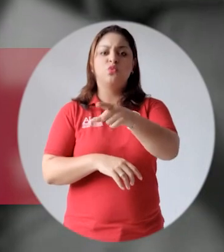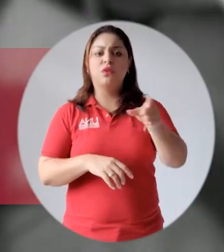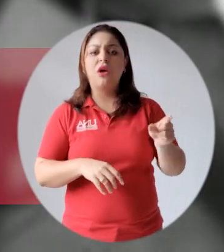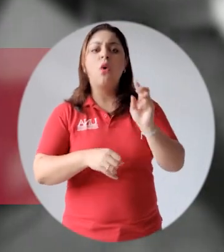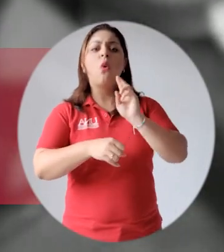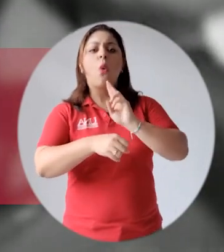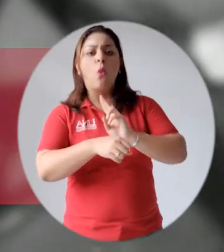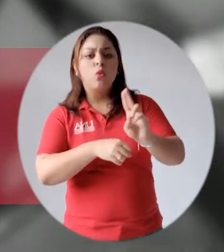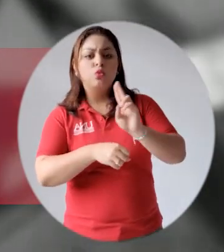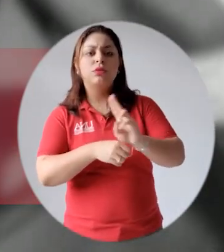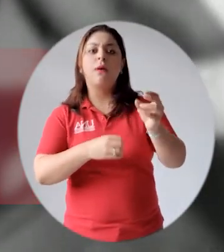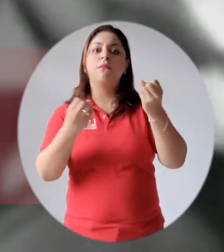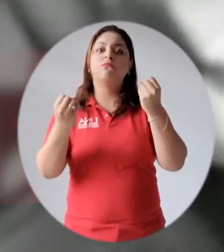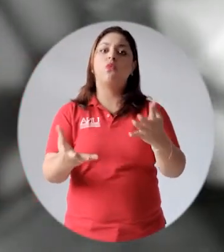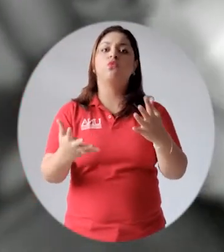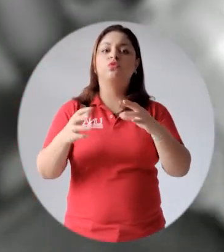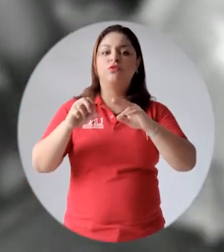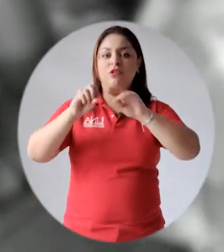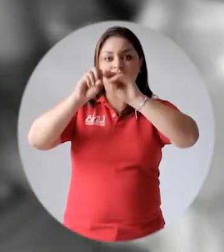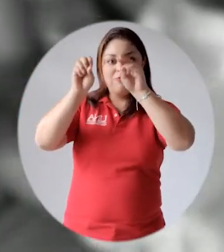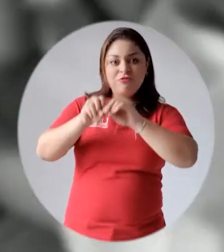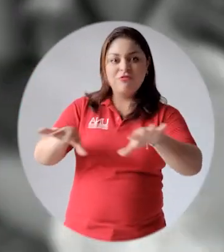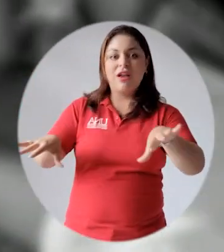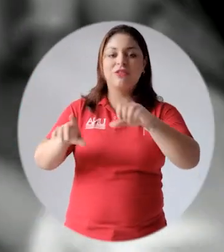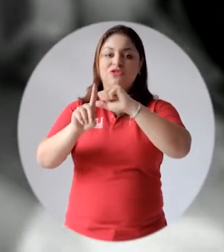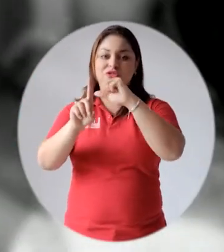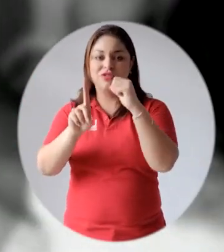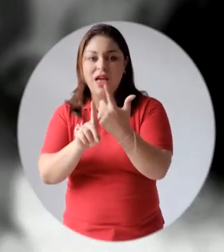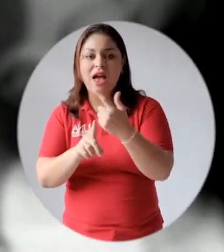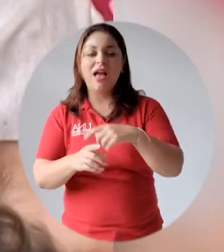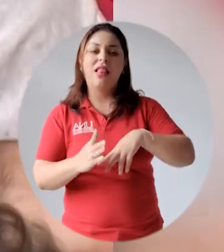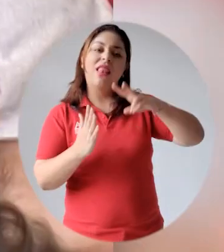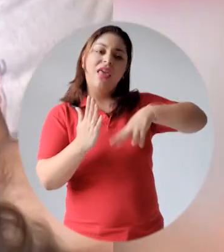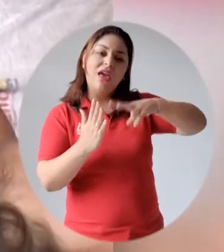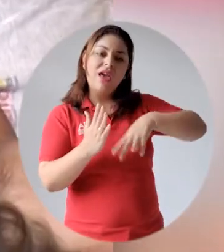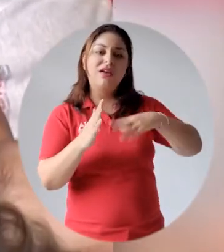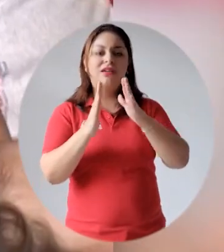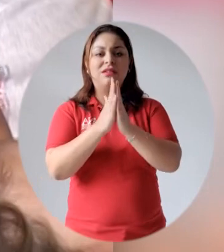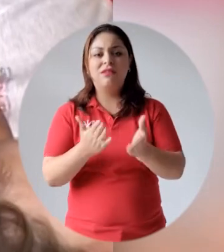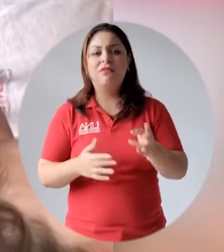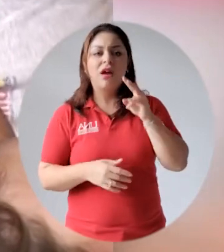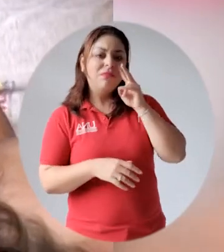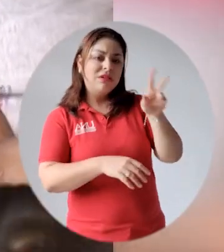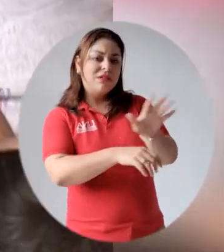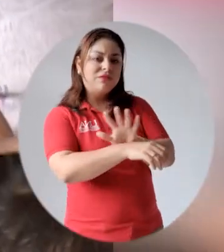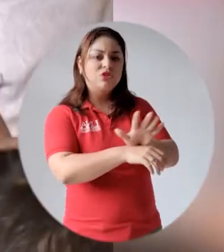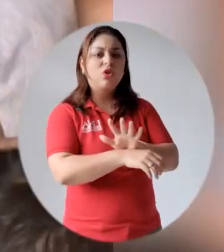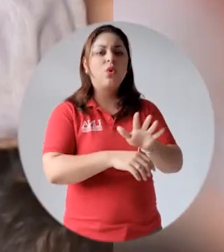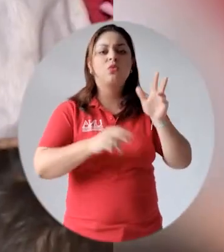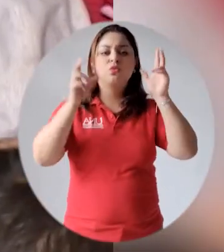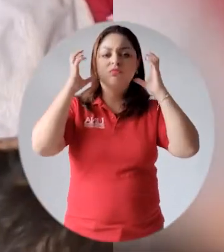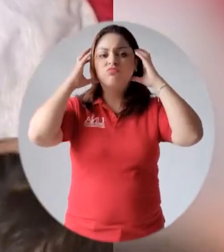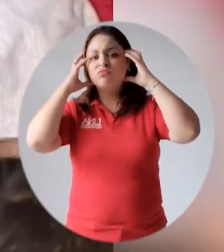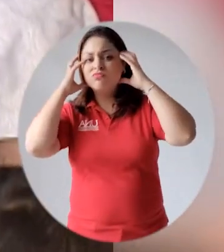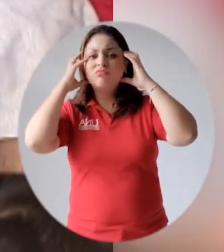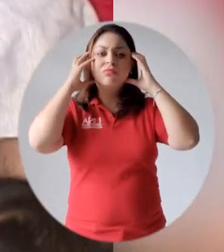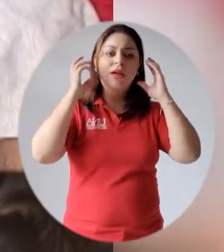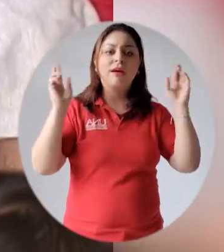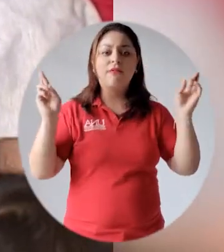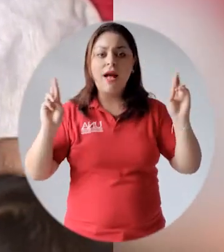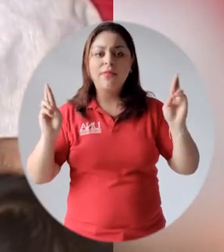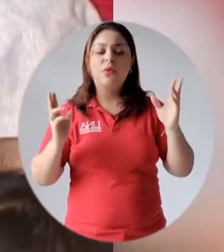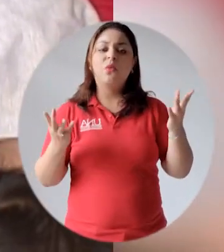el cuidado de personas de 65 años y más que tampoco son totalmente dependientes y de 12 años y más que son